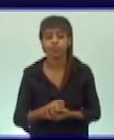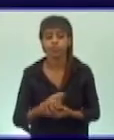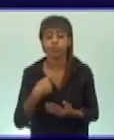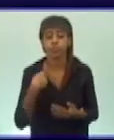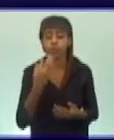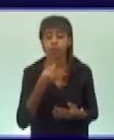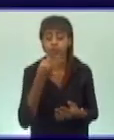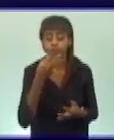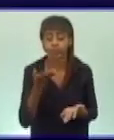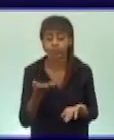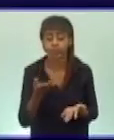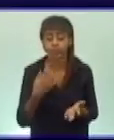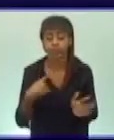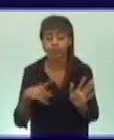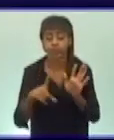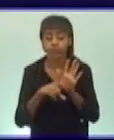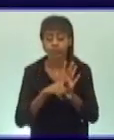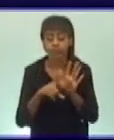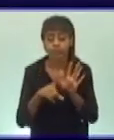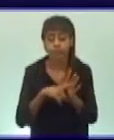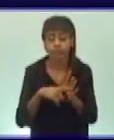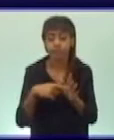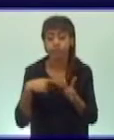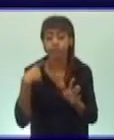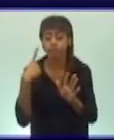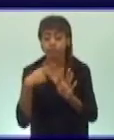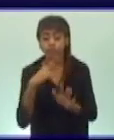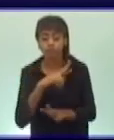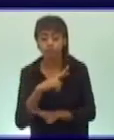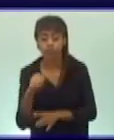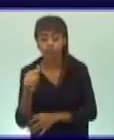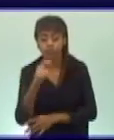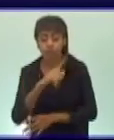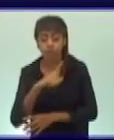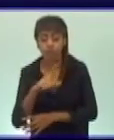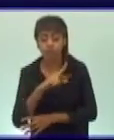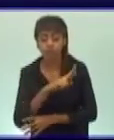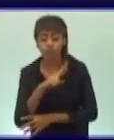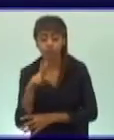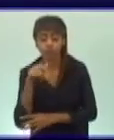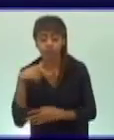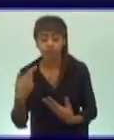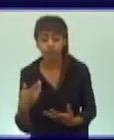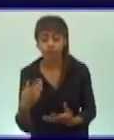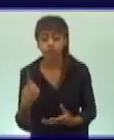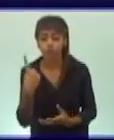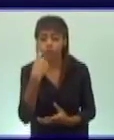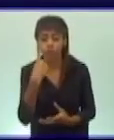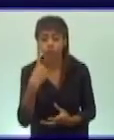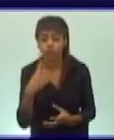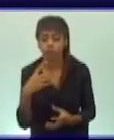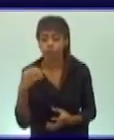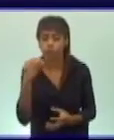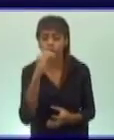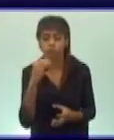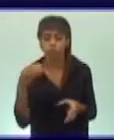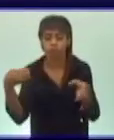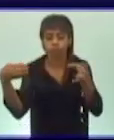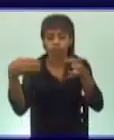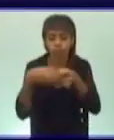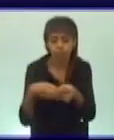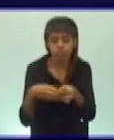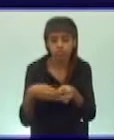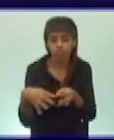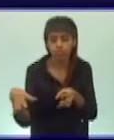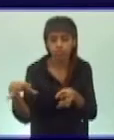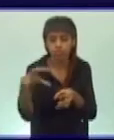declarar el carácter socialista de la revolución, era necesario la organización única que pudiera aglutinar a todos